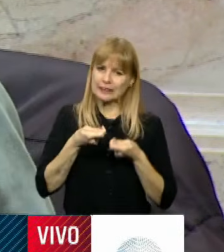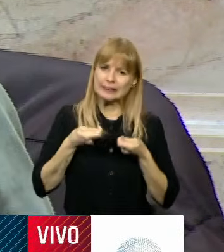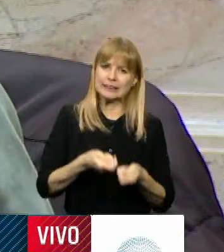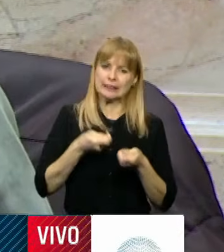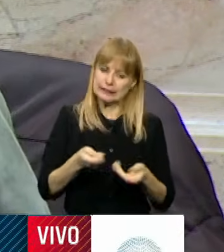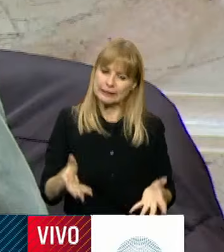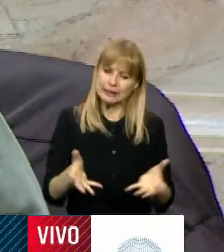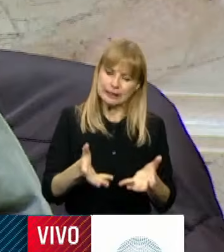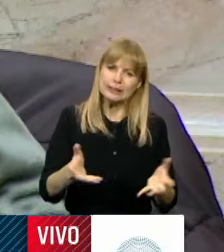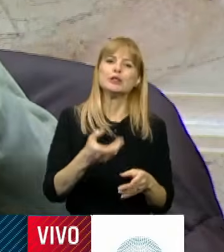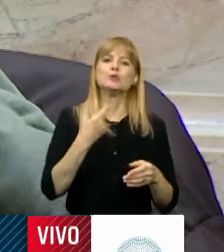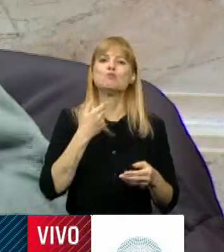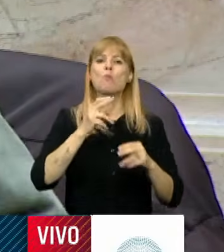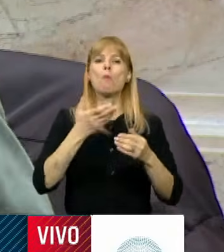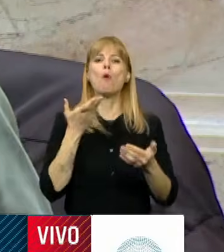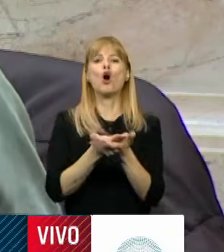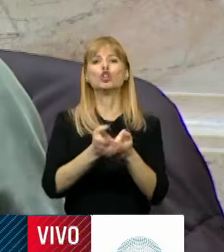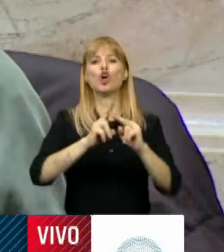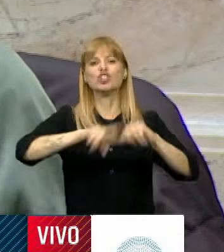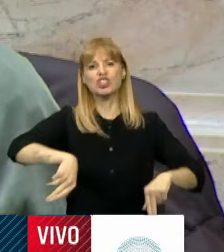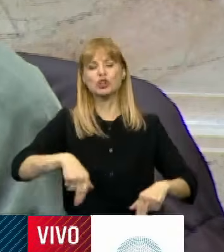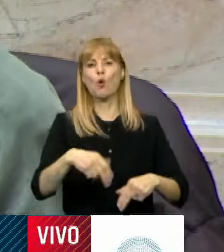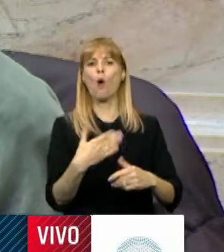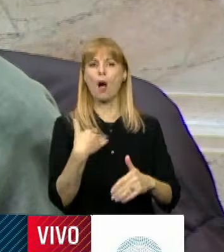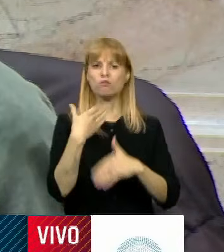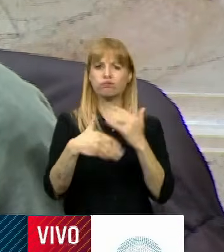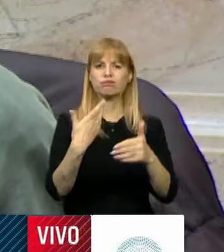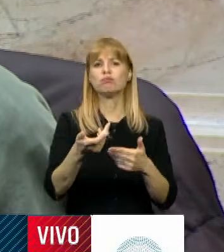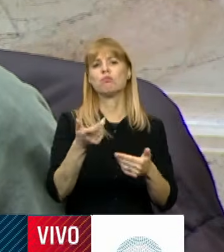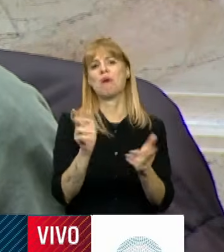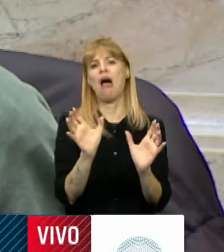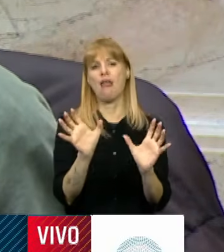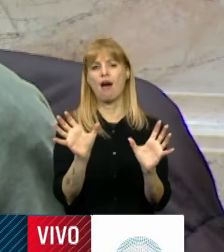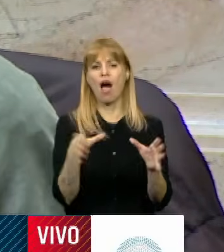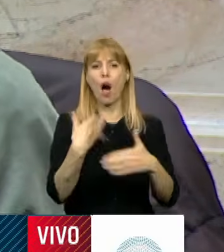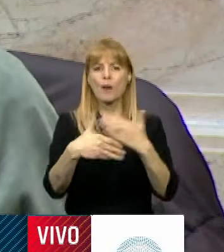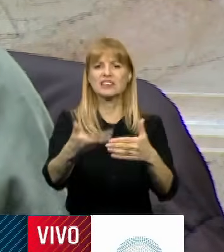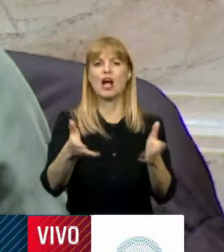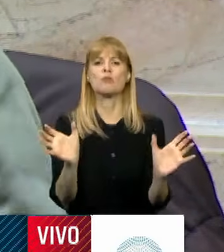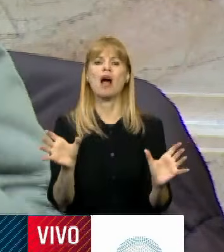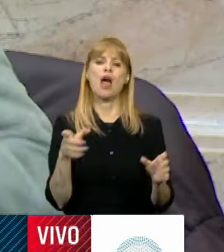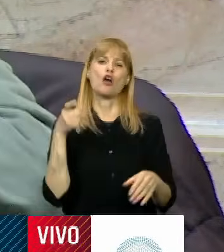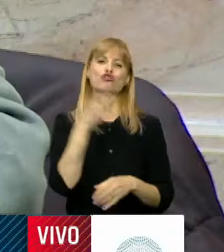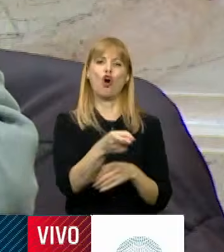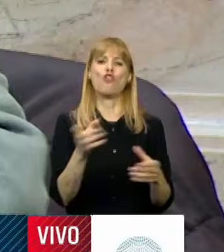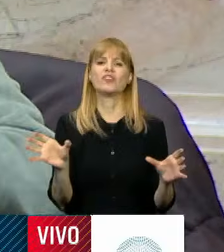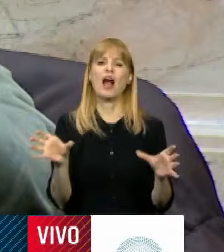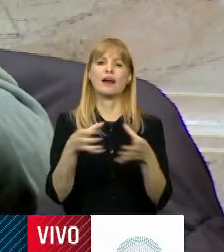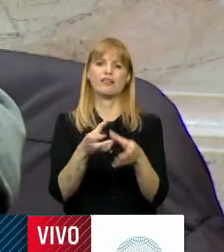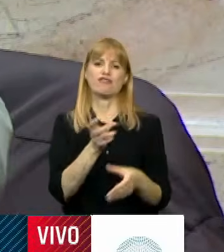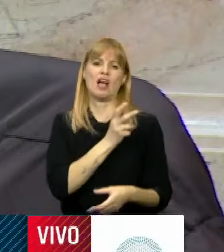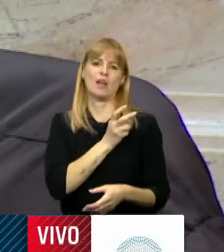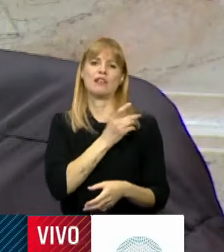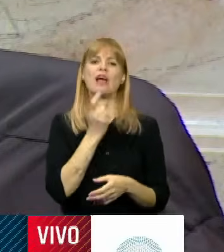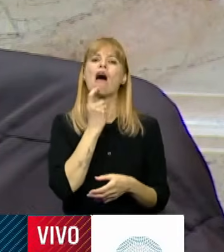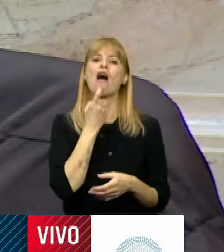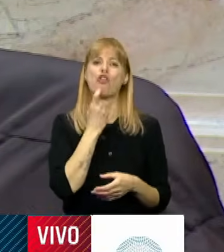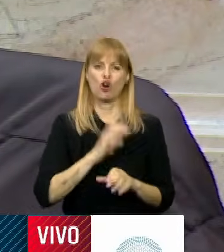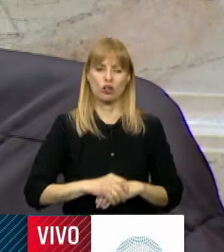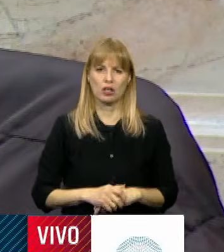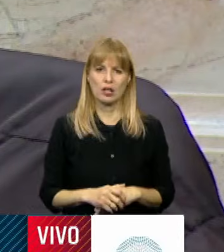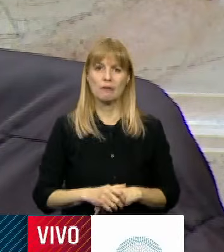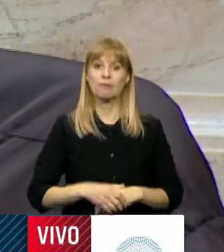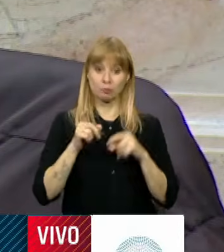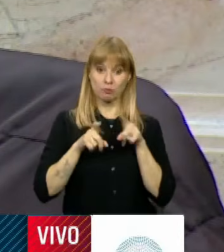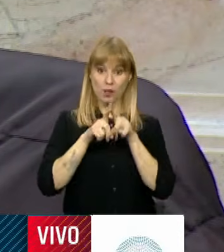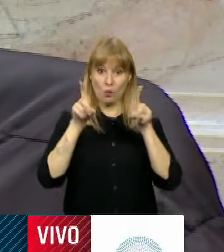insistiendo con la moción de censura hacia el jefe de gabinete Adorni. Y fíjese, presidente, que como dice este cartel, ¿no? Este